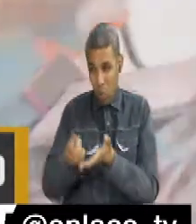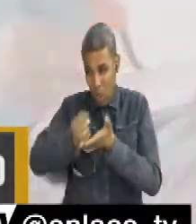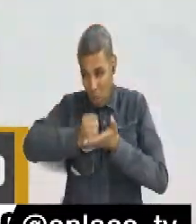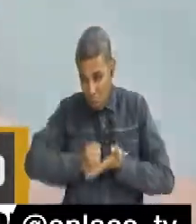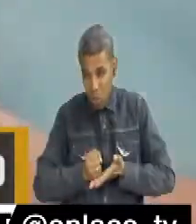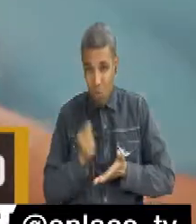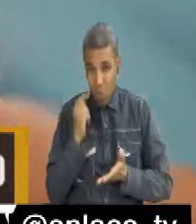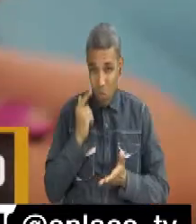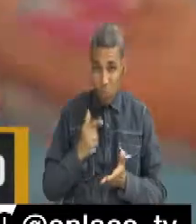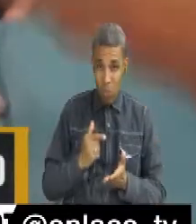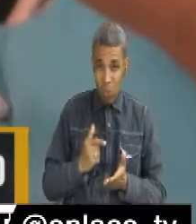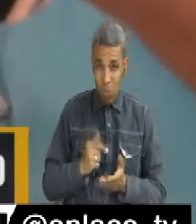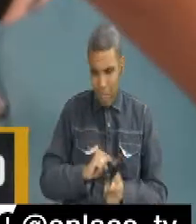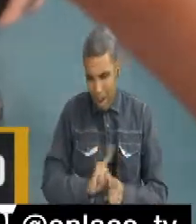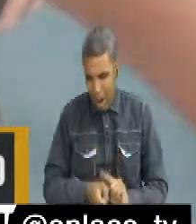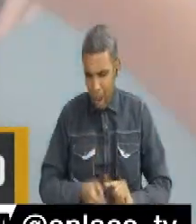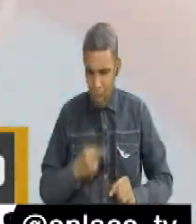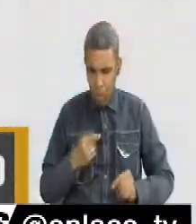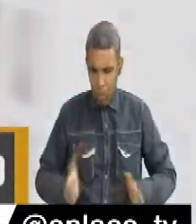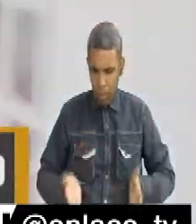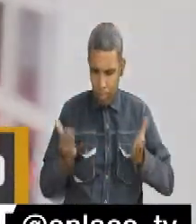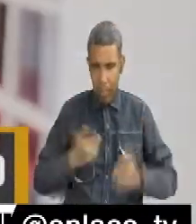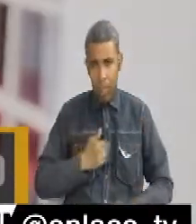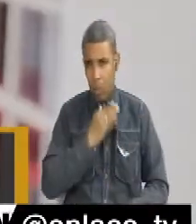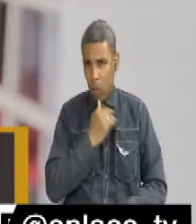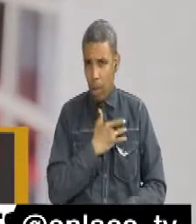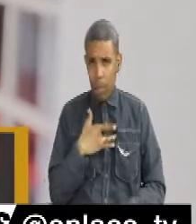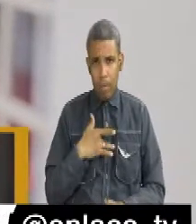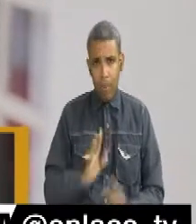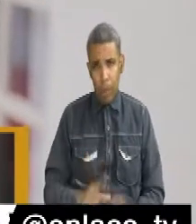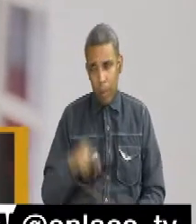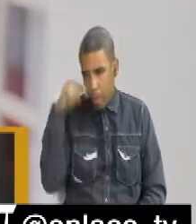mi autoestima está por debajo, pero yo trato como